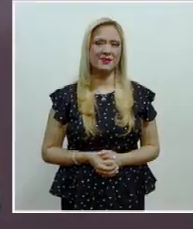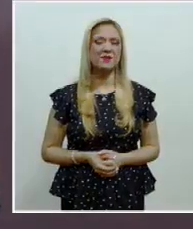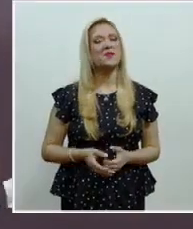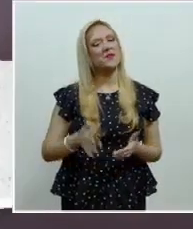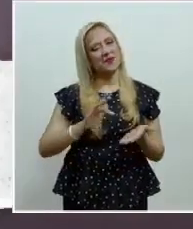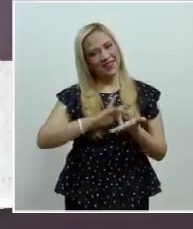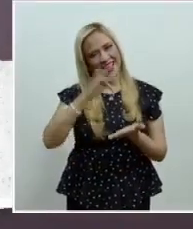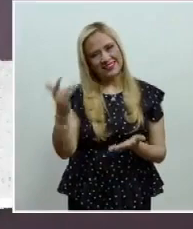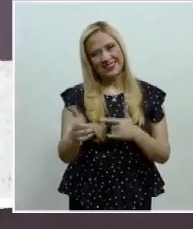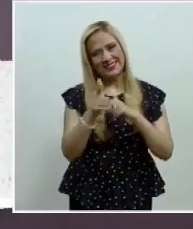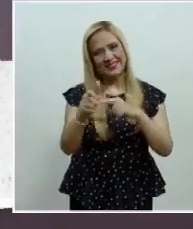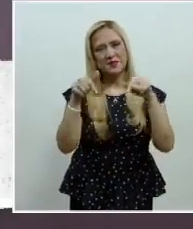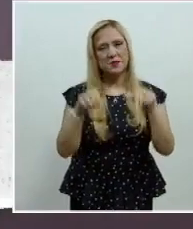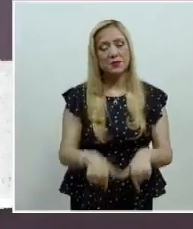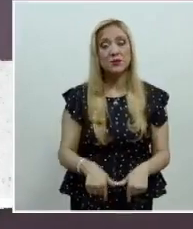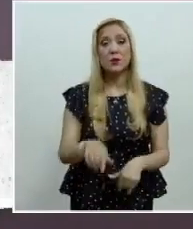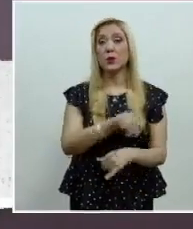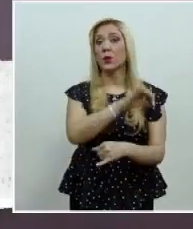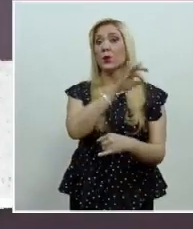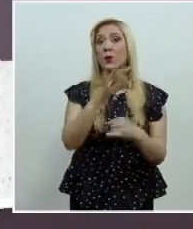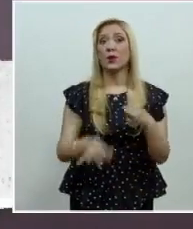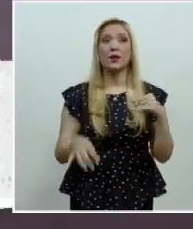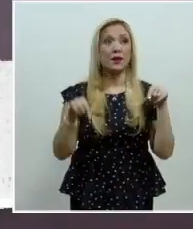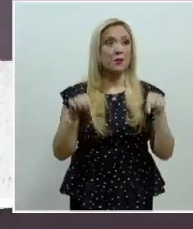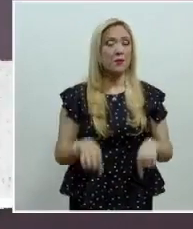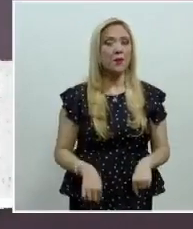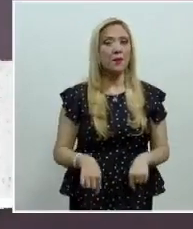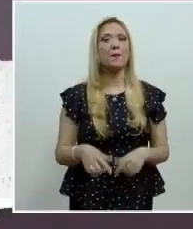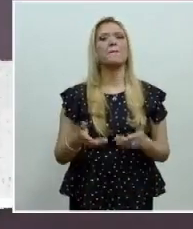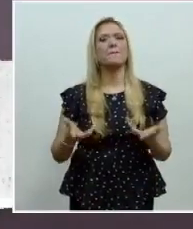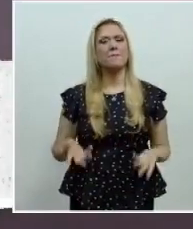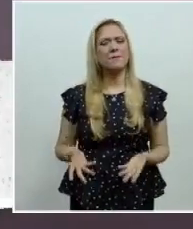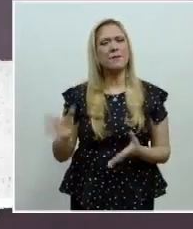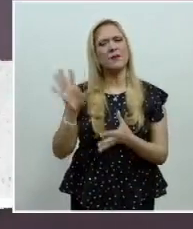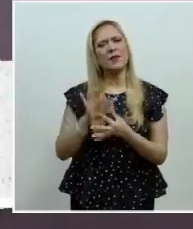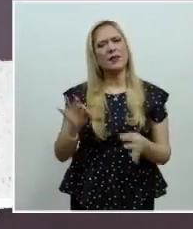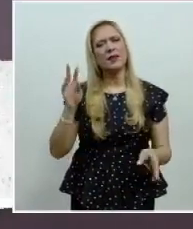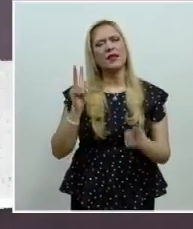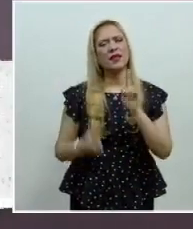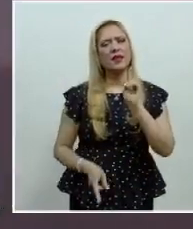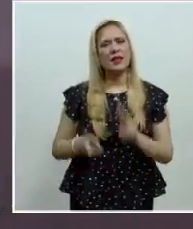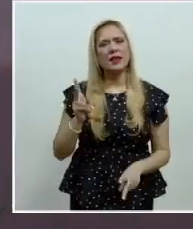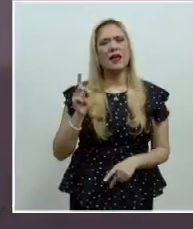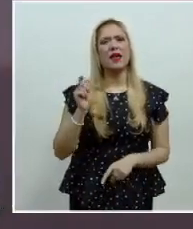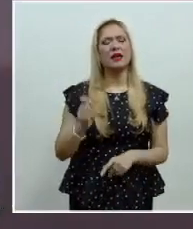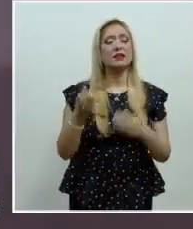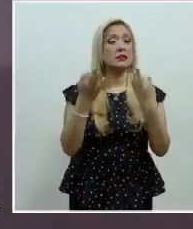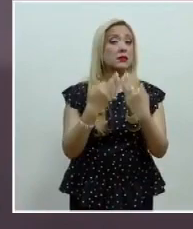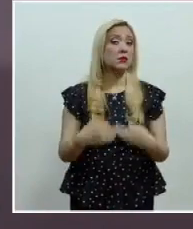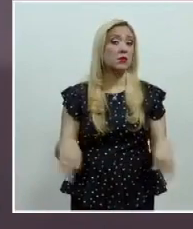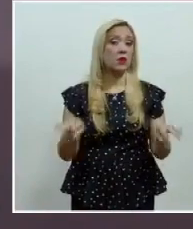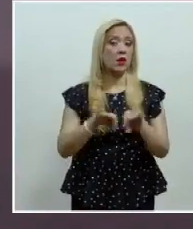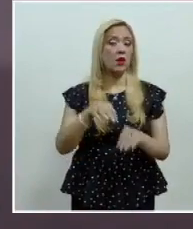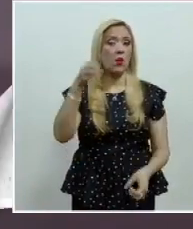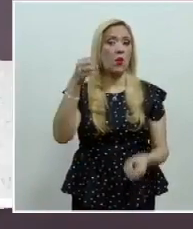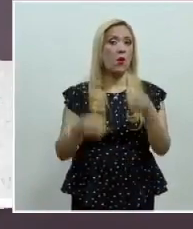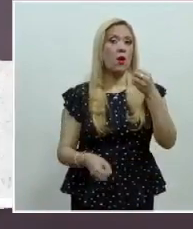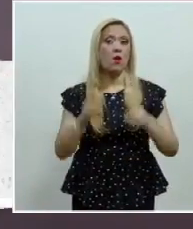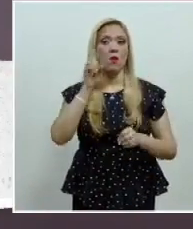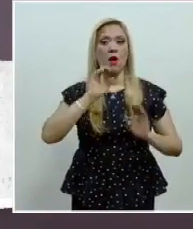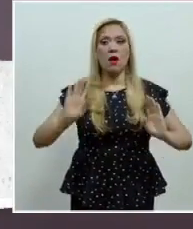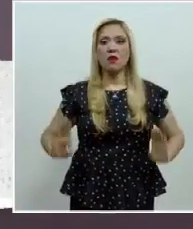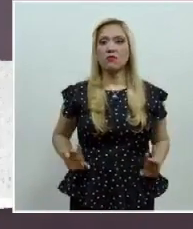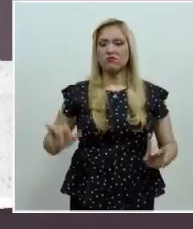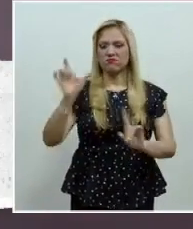Qué bueno que siguen con nosotros, ya estamos en la parte final del programa de hoy, conversando sobre la importancia de juzgar con perspectiva de